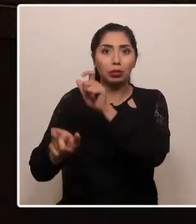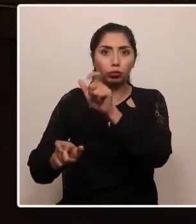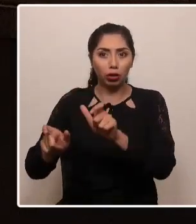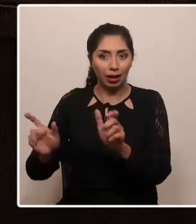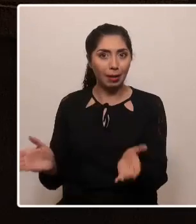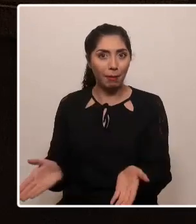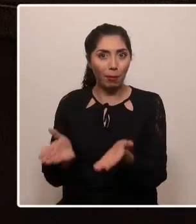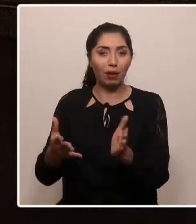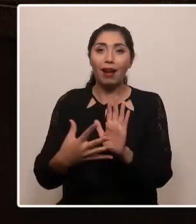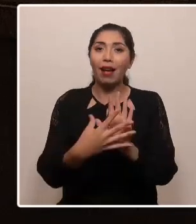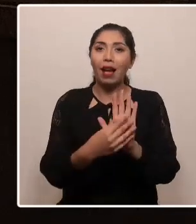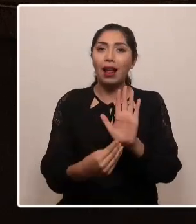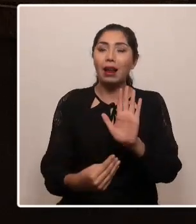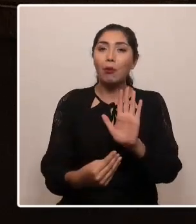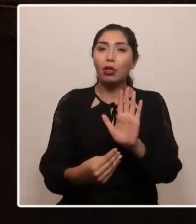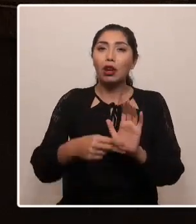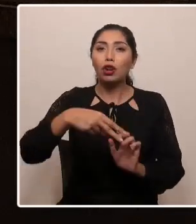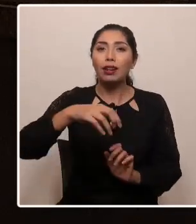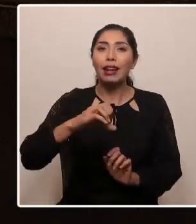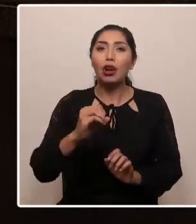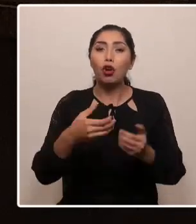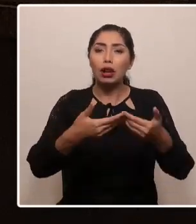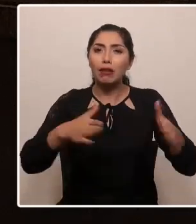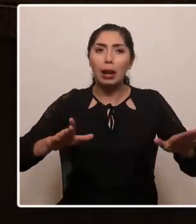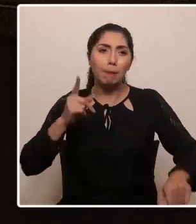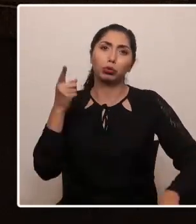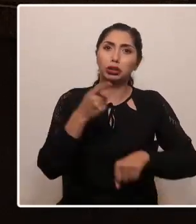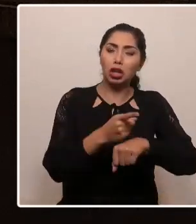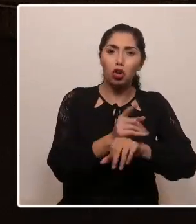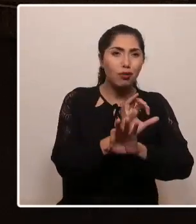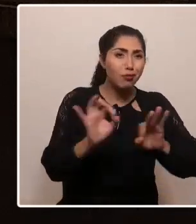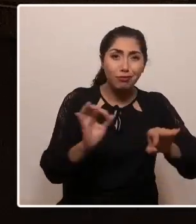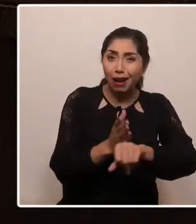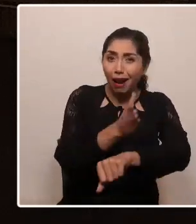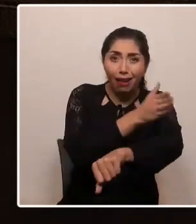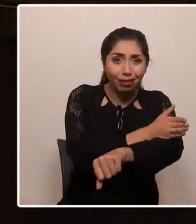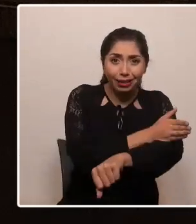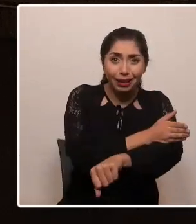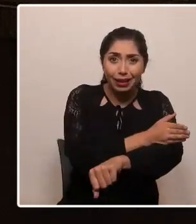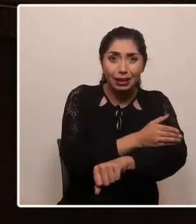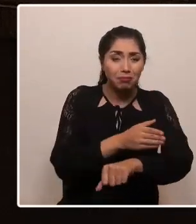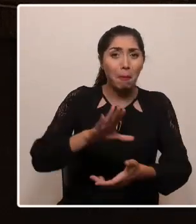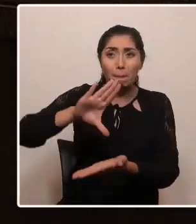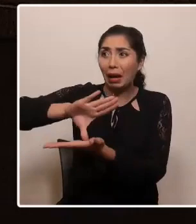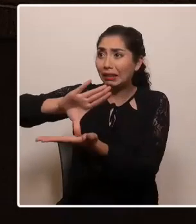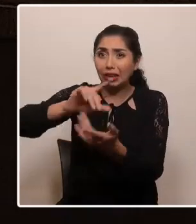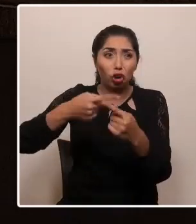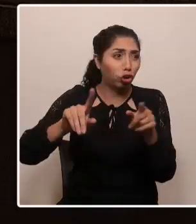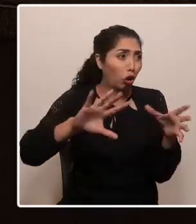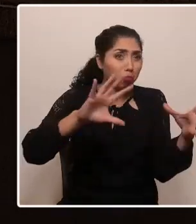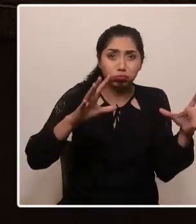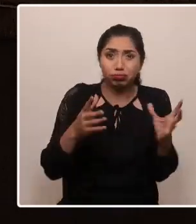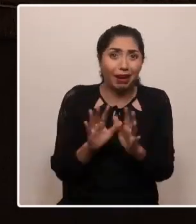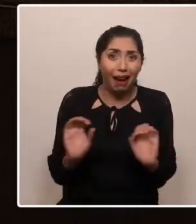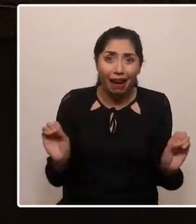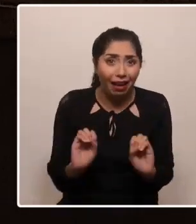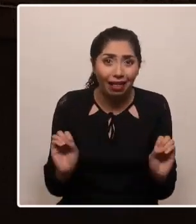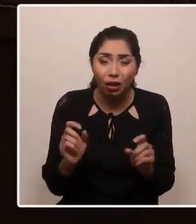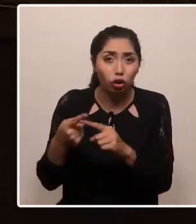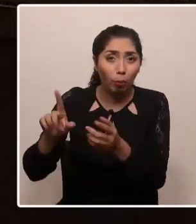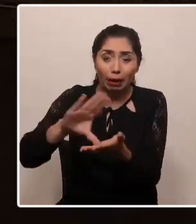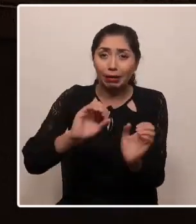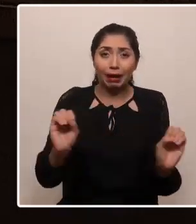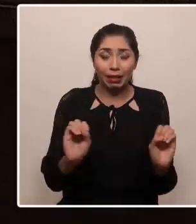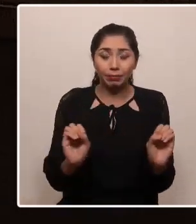impusieron este modelo que nunca se había implementado ni se implementó posteriormente en ningún país del mundo. Los pilares de construcción del modelo fueron